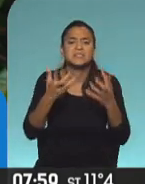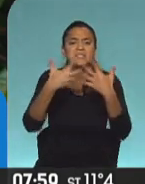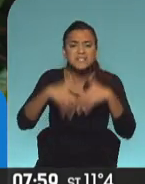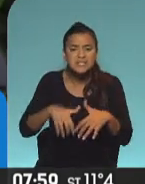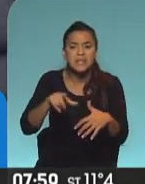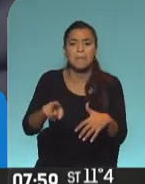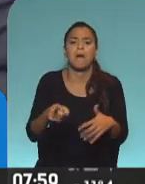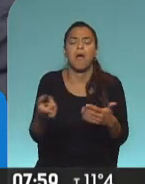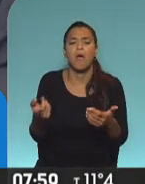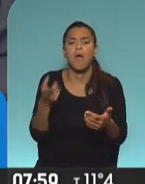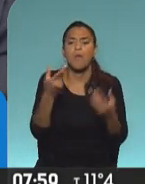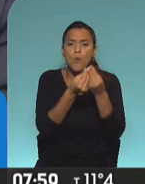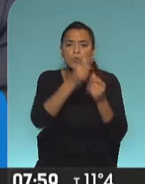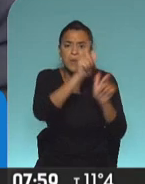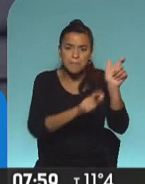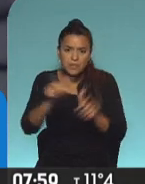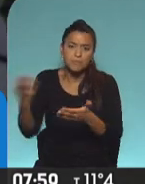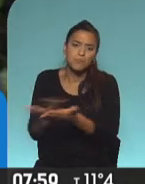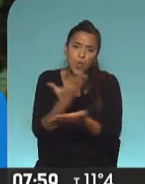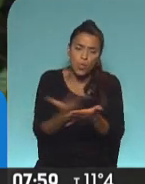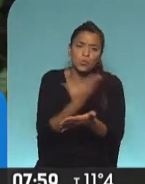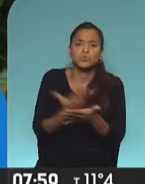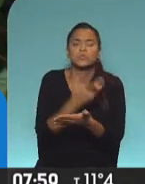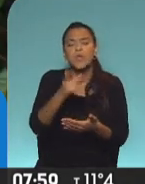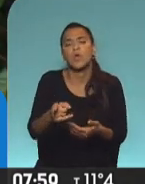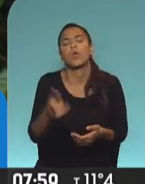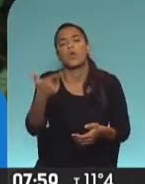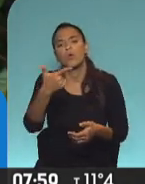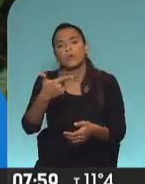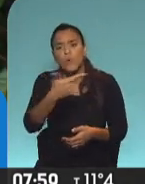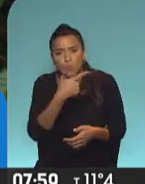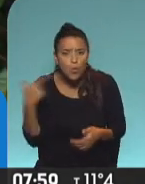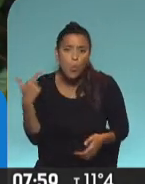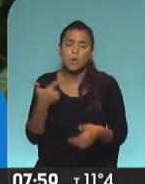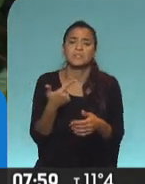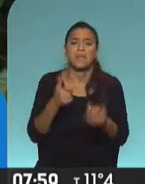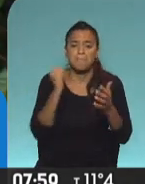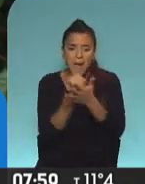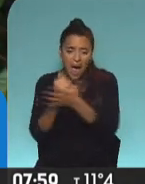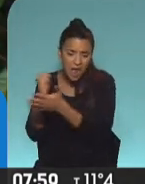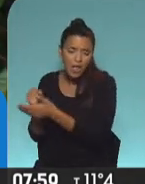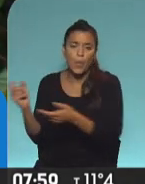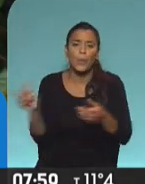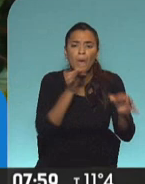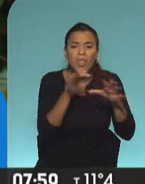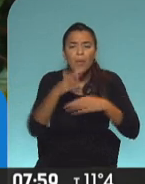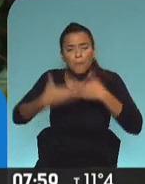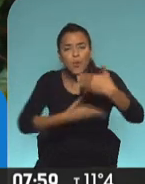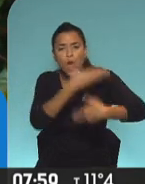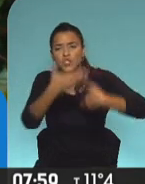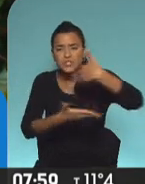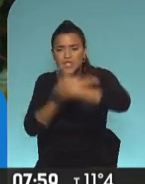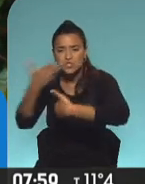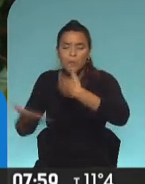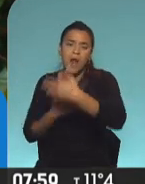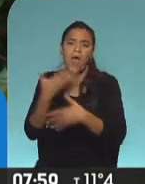marca colectiva. Varias personas producen dulces, por ejemplo, lo hacen bajo una misma marca, eso le da escala para producir y vender. Hay todo un proceso para ayudar